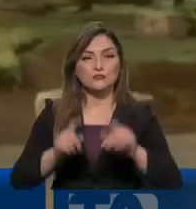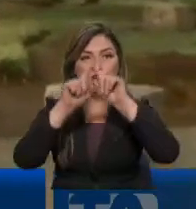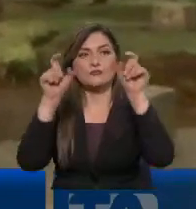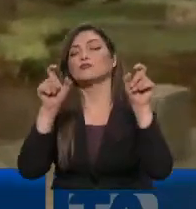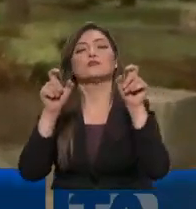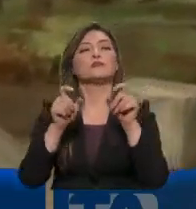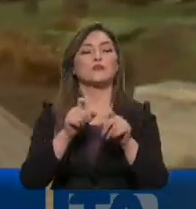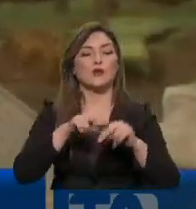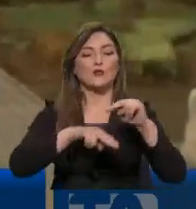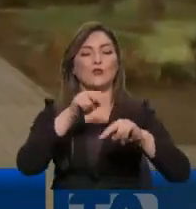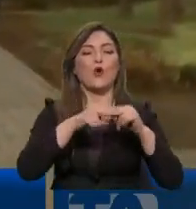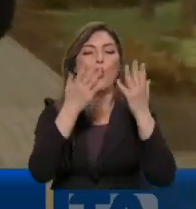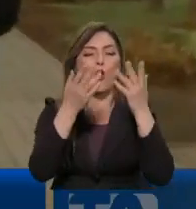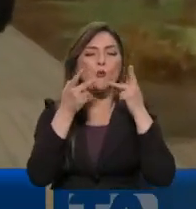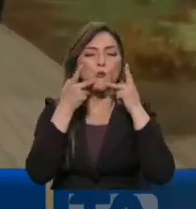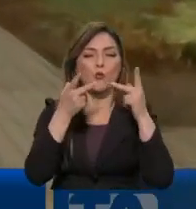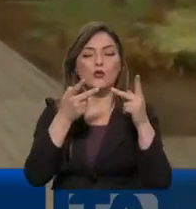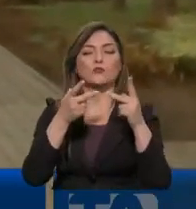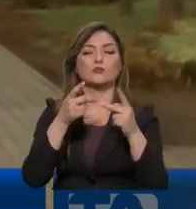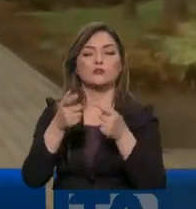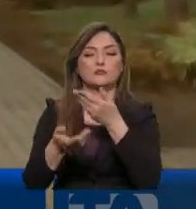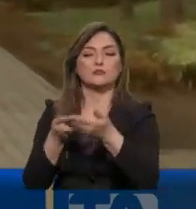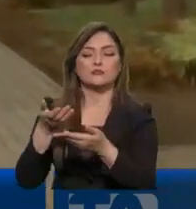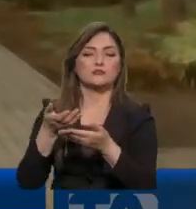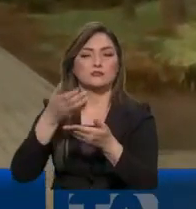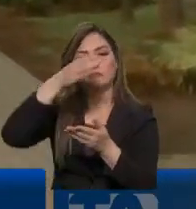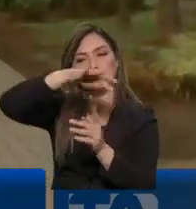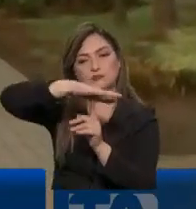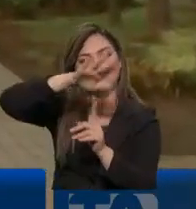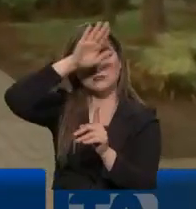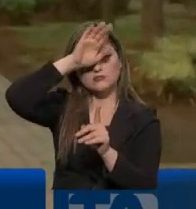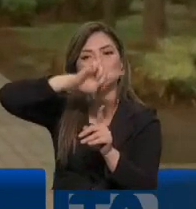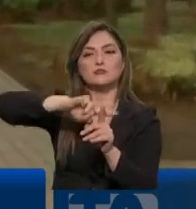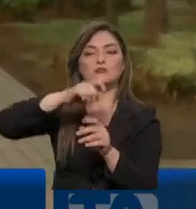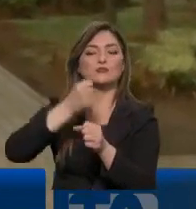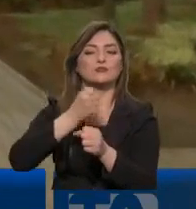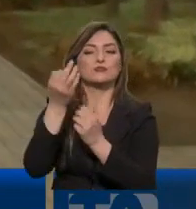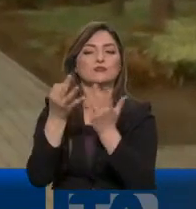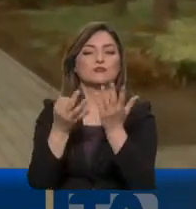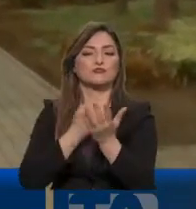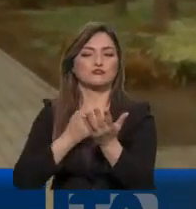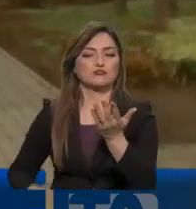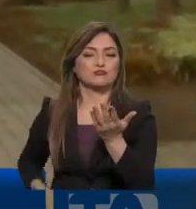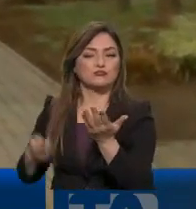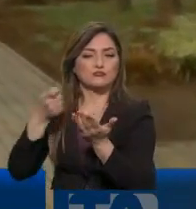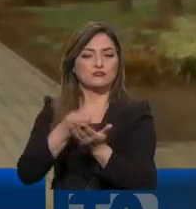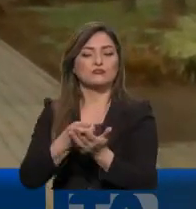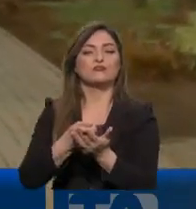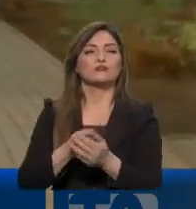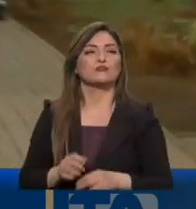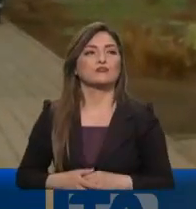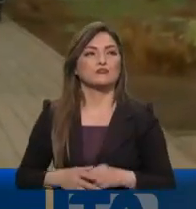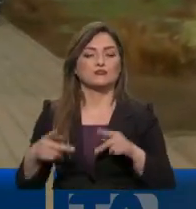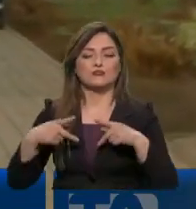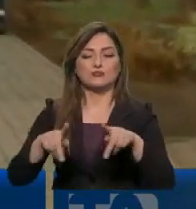y obras públicas junto a los comerciantes del Parque La Carolina han realizado trabajos con presupuesto de los comerciantes, pero bueno, la EMOB dio todos